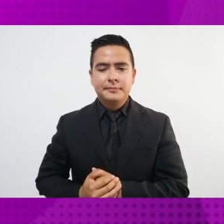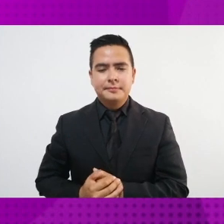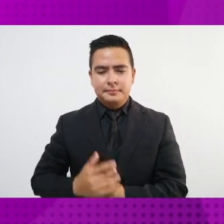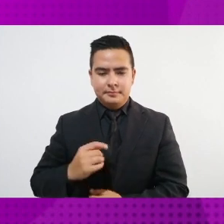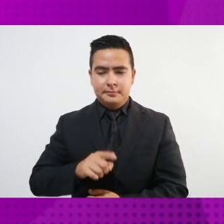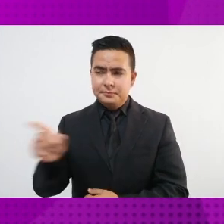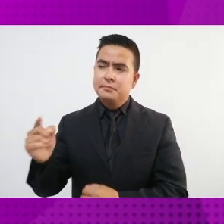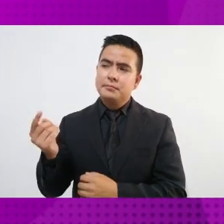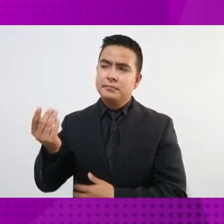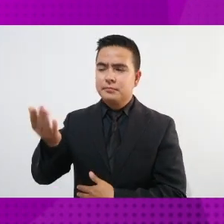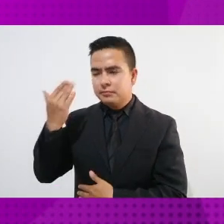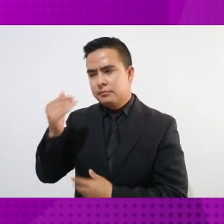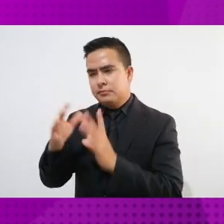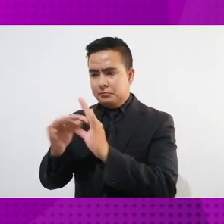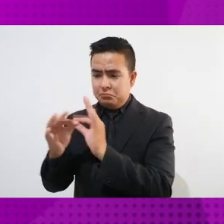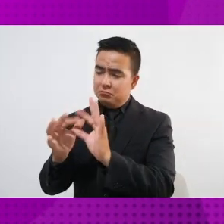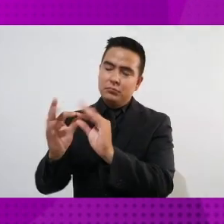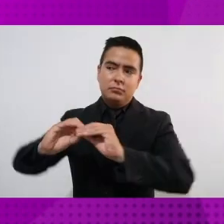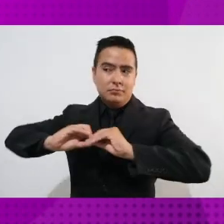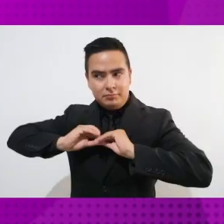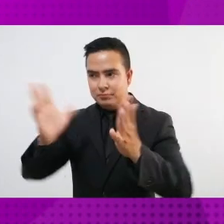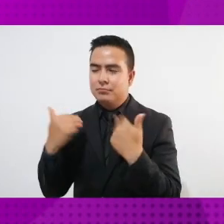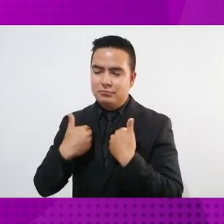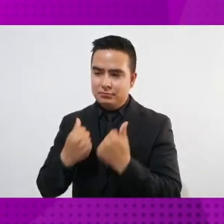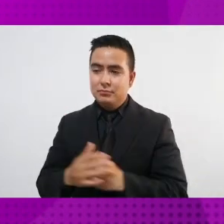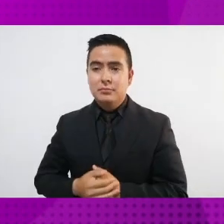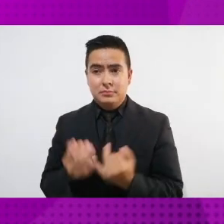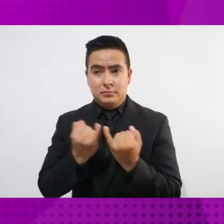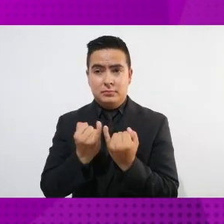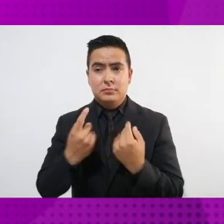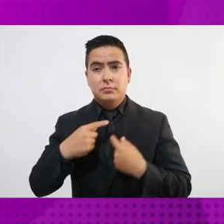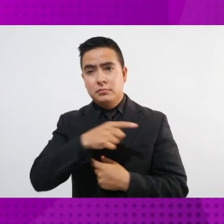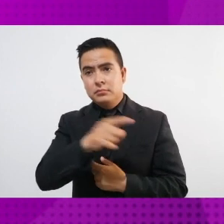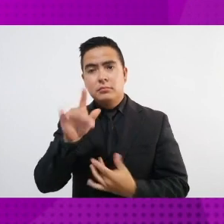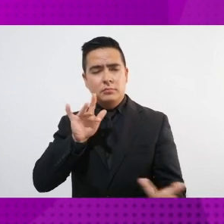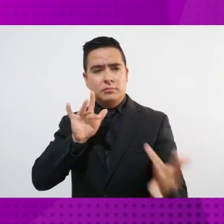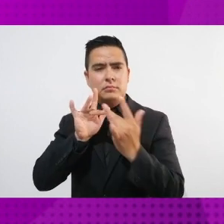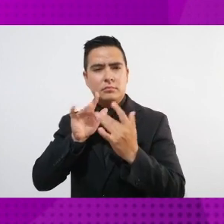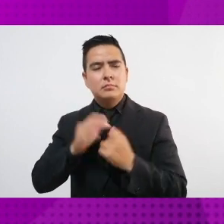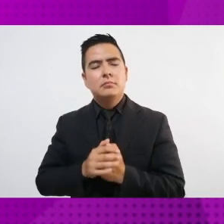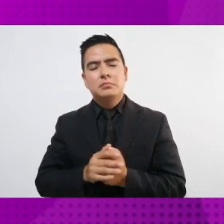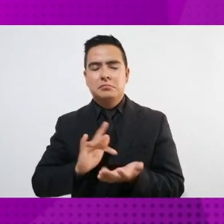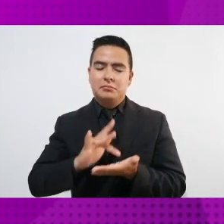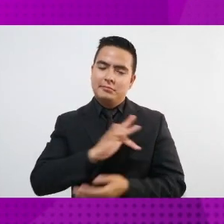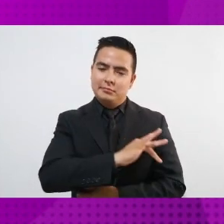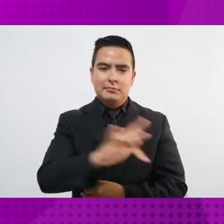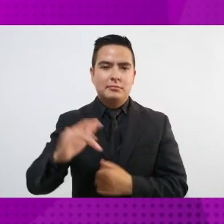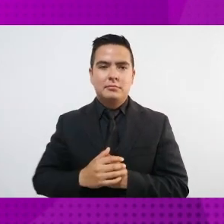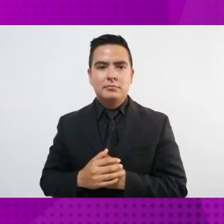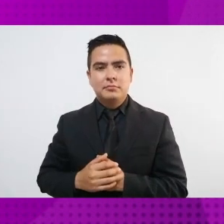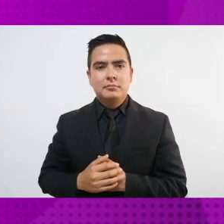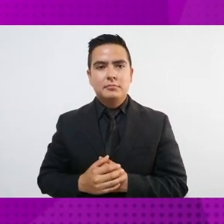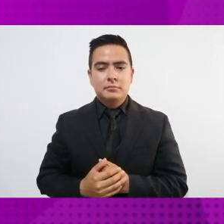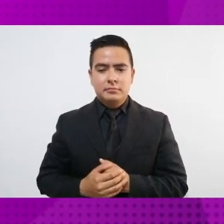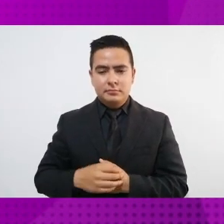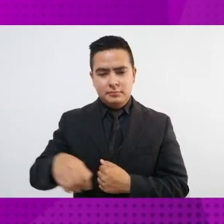muchísimo, doctor. Fue muy clara su exposición. Y bueno, pues a quienes nos escucharon también por las redes sociales, les